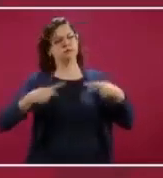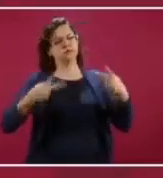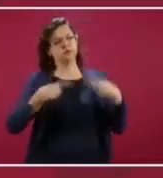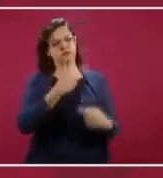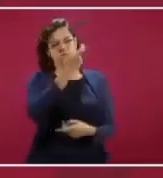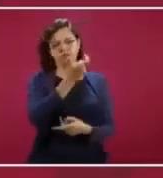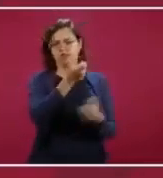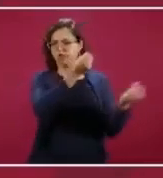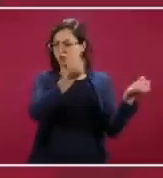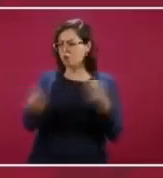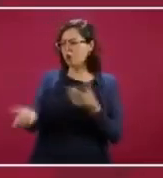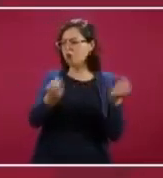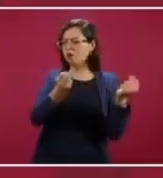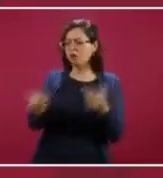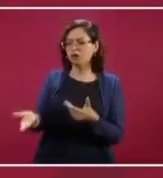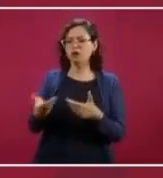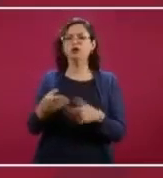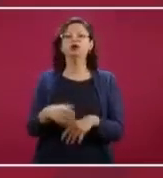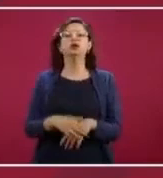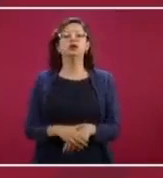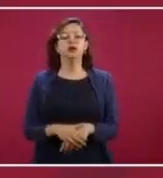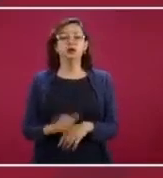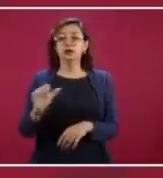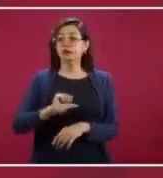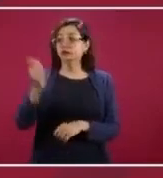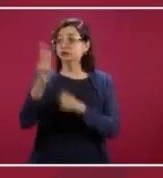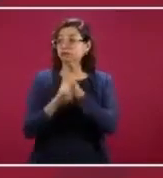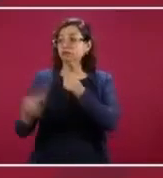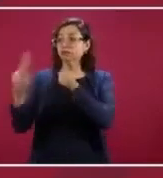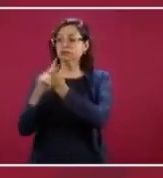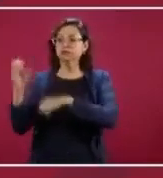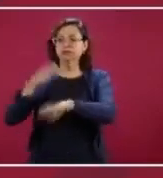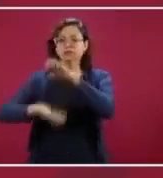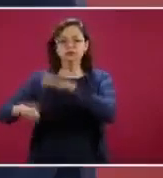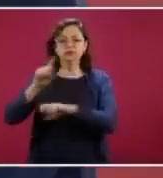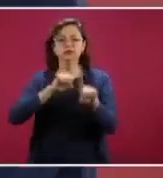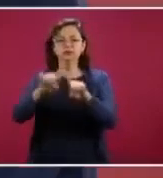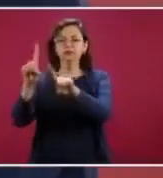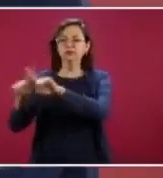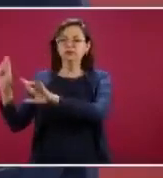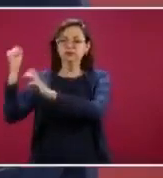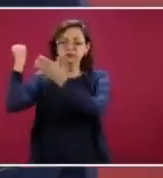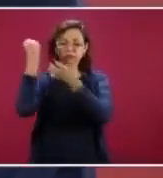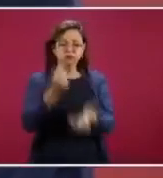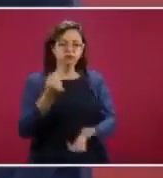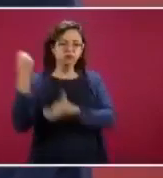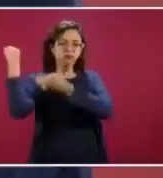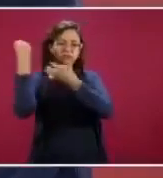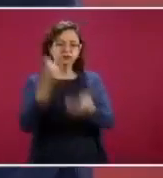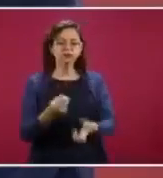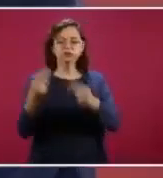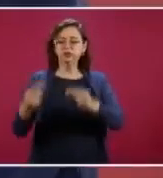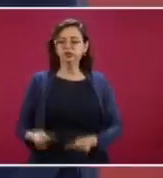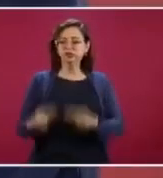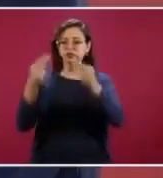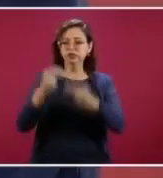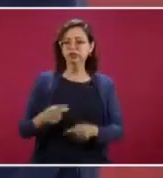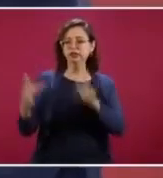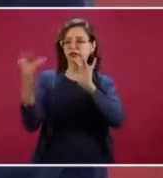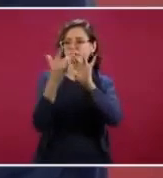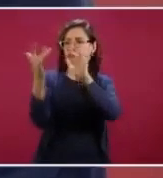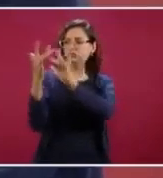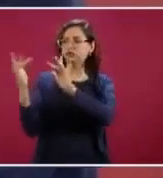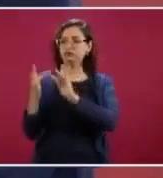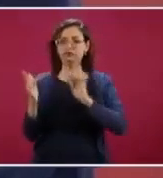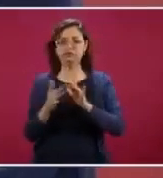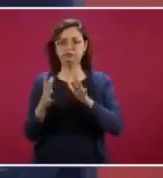Está aumentando la inversión extranjera como nunca, el comercio exterior.